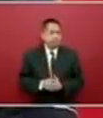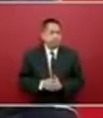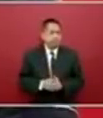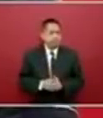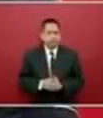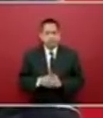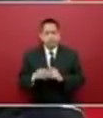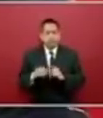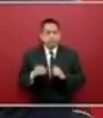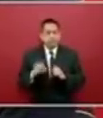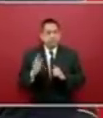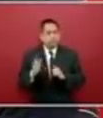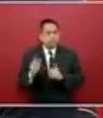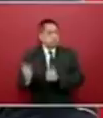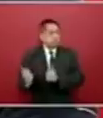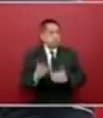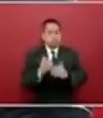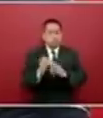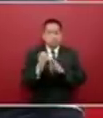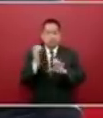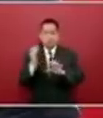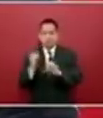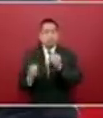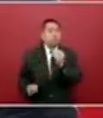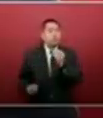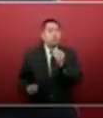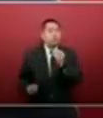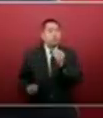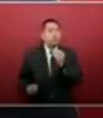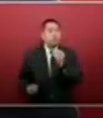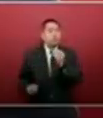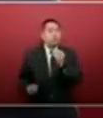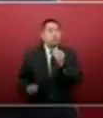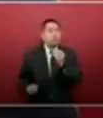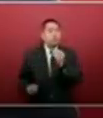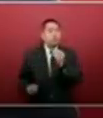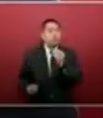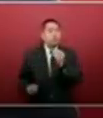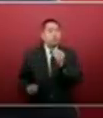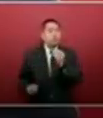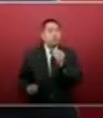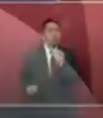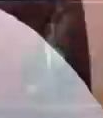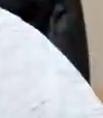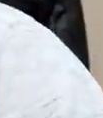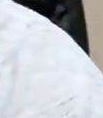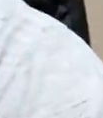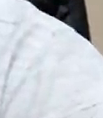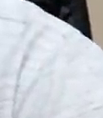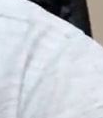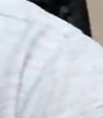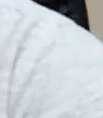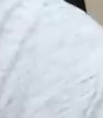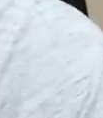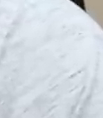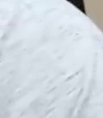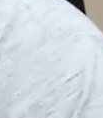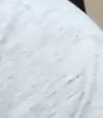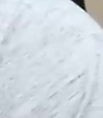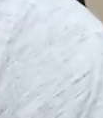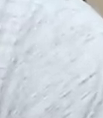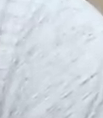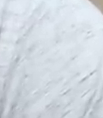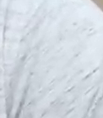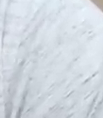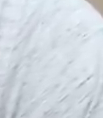mover combustible las largas pipas y diría yo mejor que la normalidad porque antes la